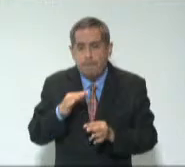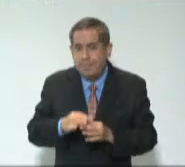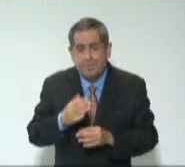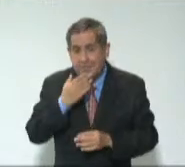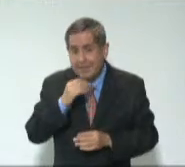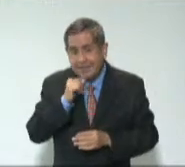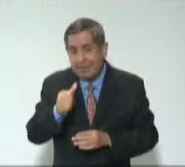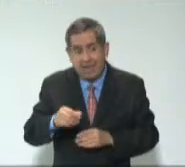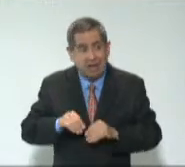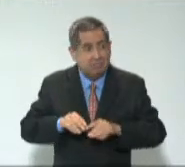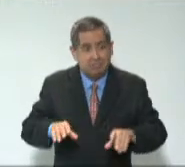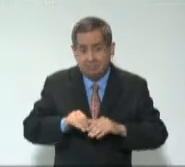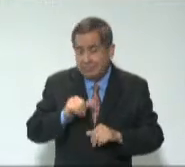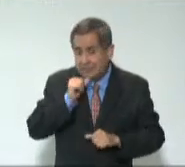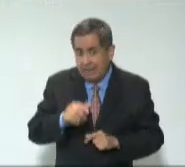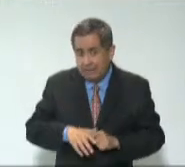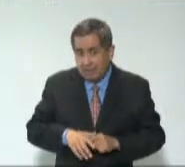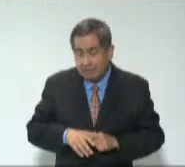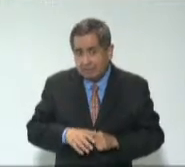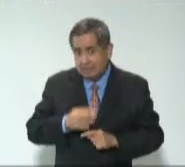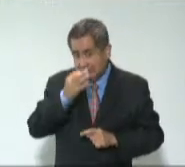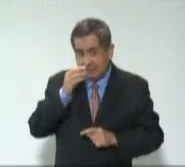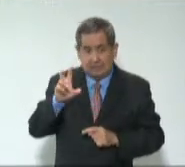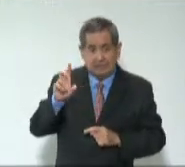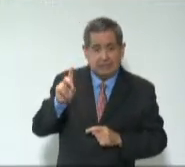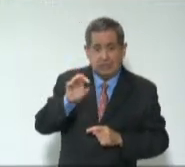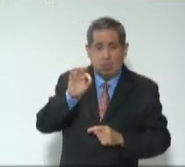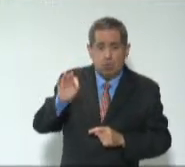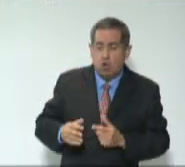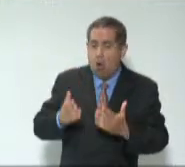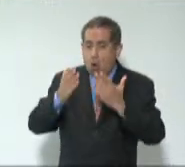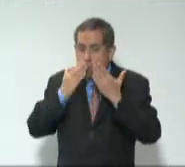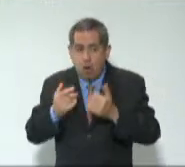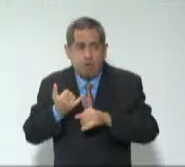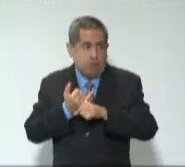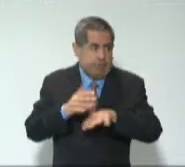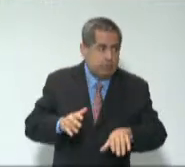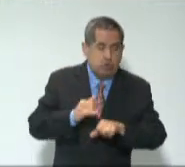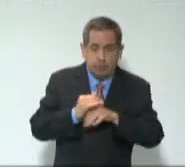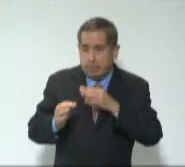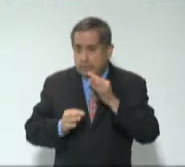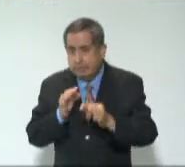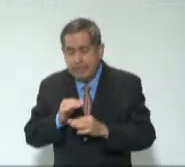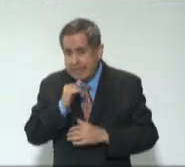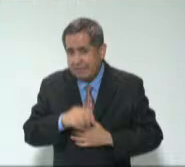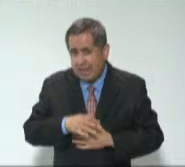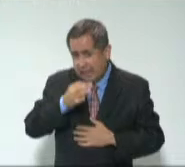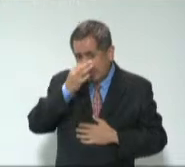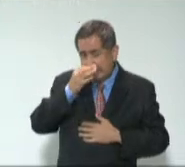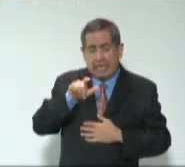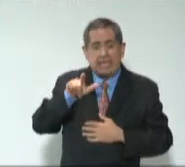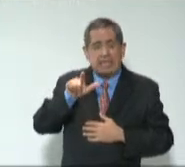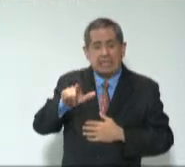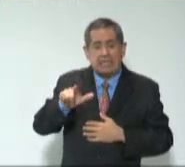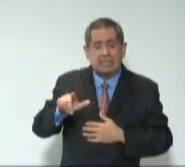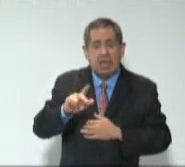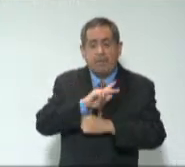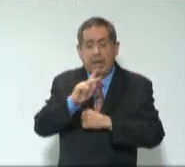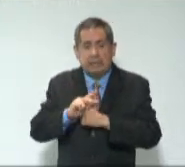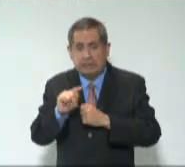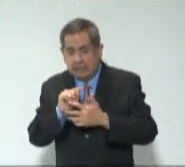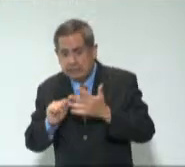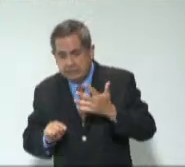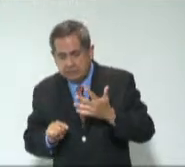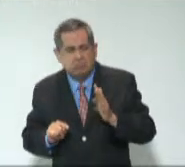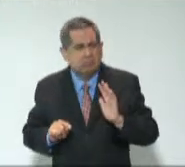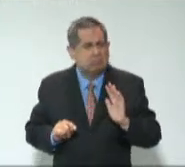tiempos vigentes el 30% no cuenta con suficiente información y solo el 17 por de los consultados